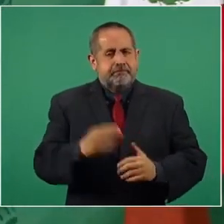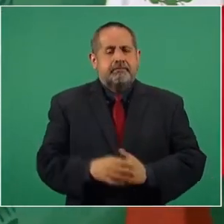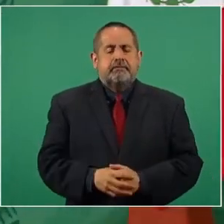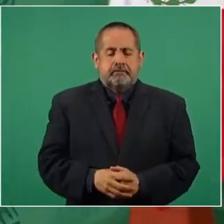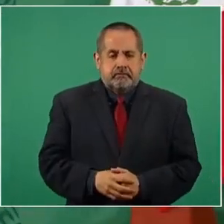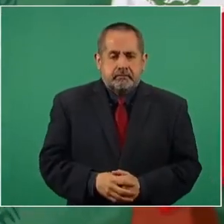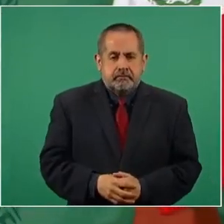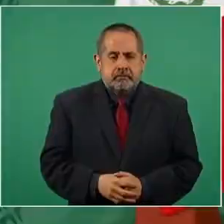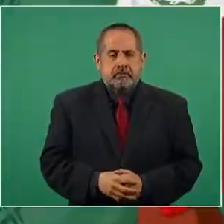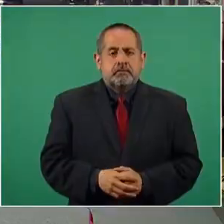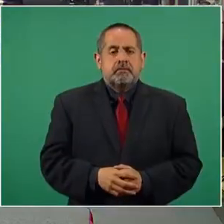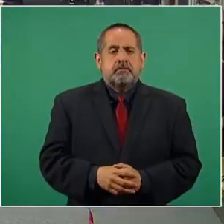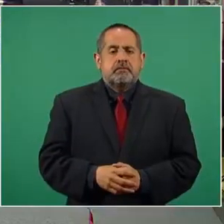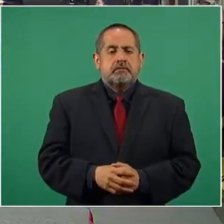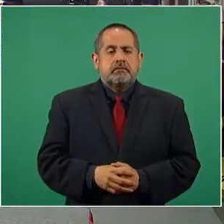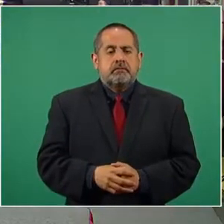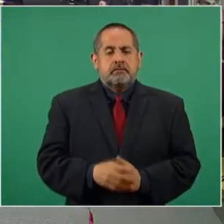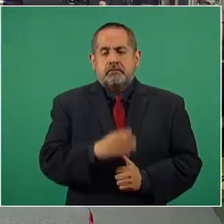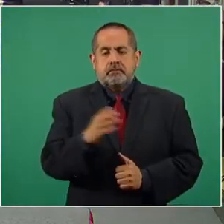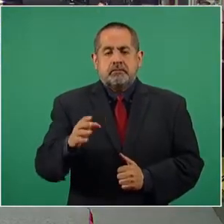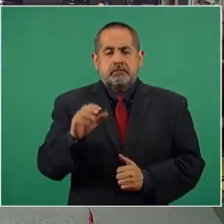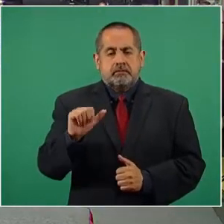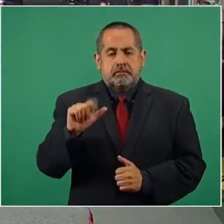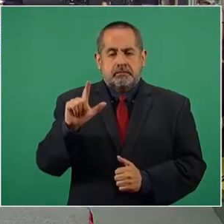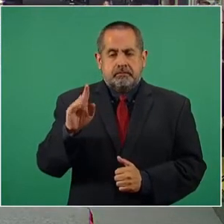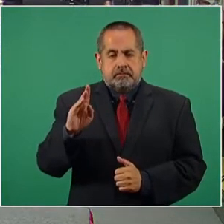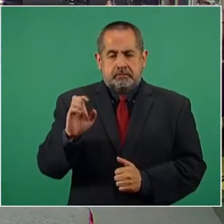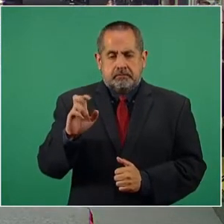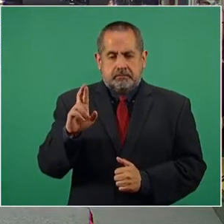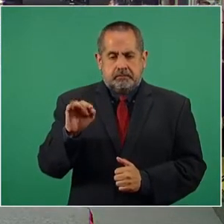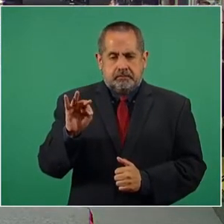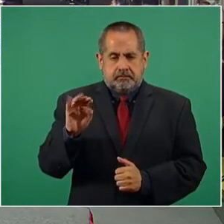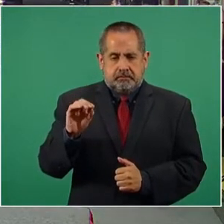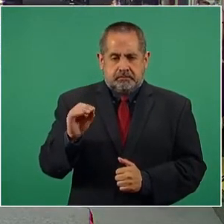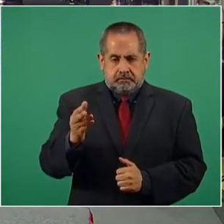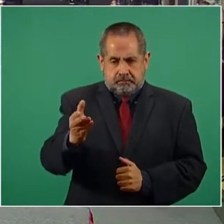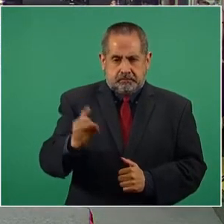Gracias. Muy bien. Alberto.